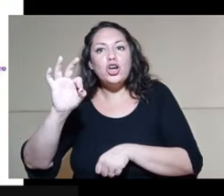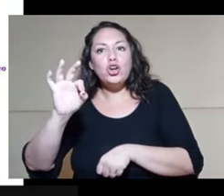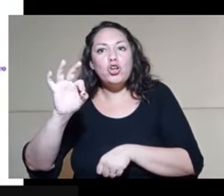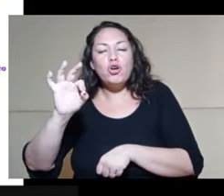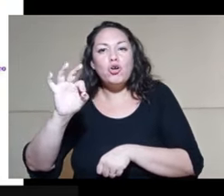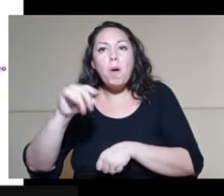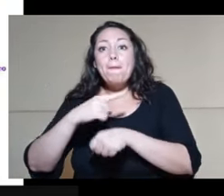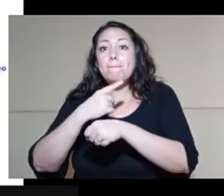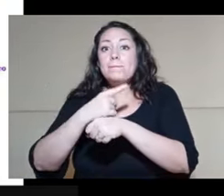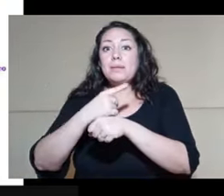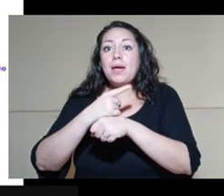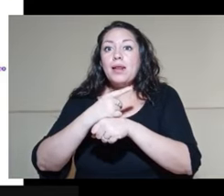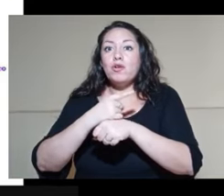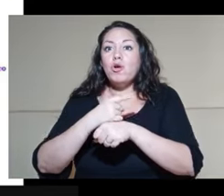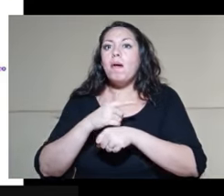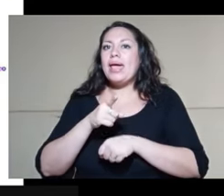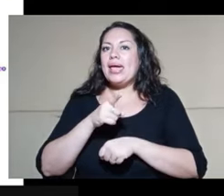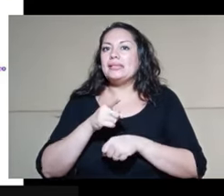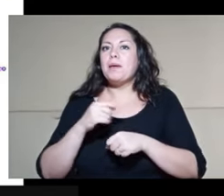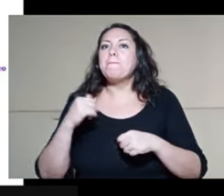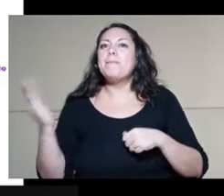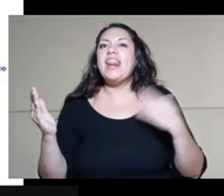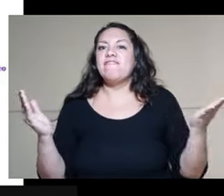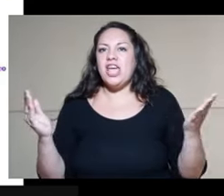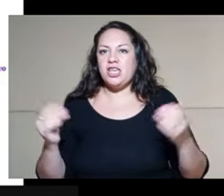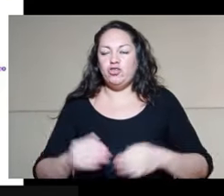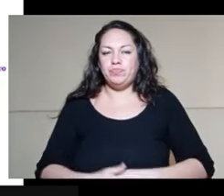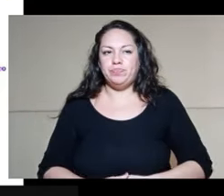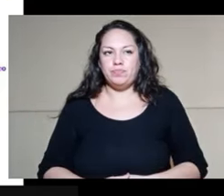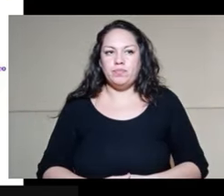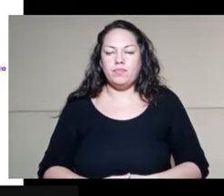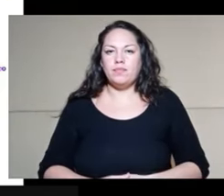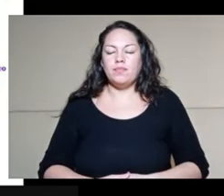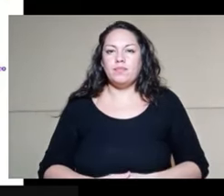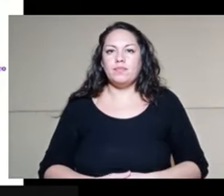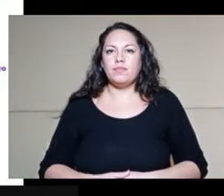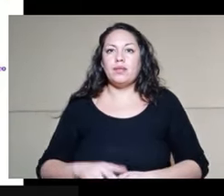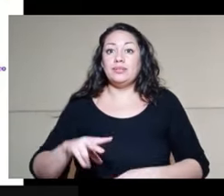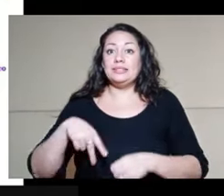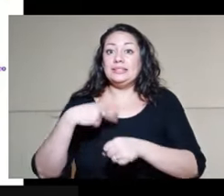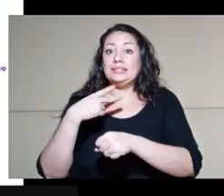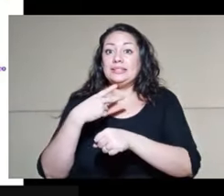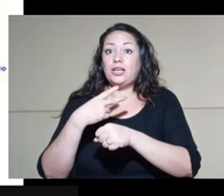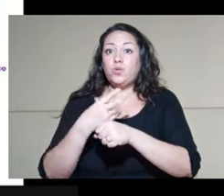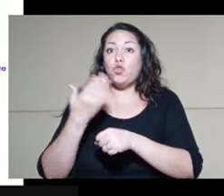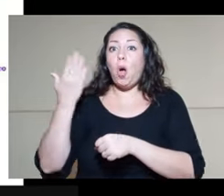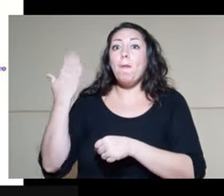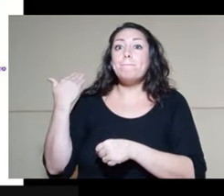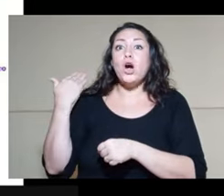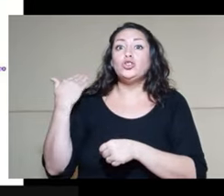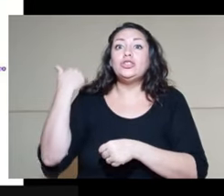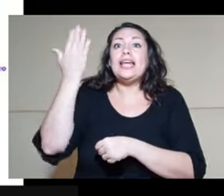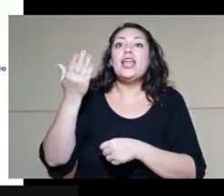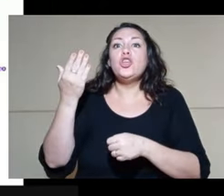está en el periférico, porque los ganglios eran sistema nervioso periférico. ¿Ah? Ganglio de la raíz posterior. De ahí, fíjense, entra por